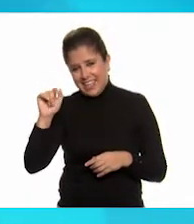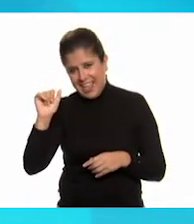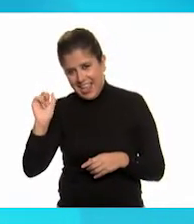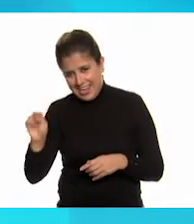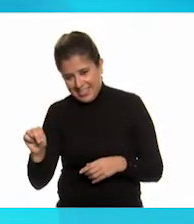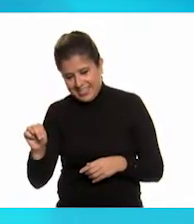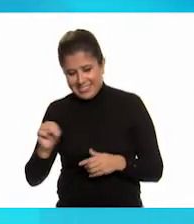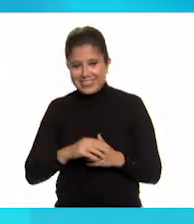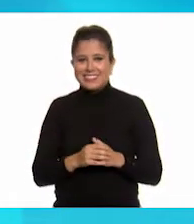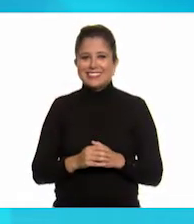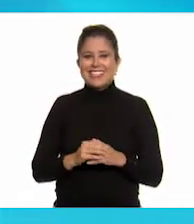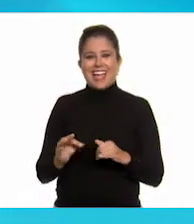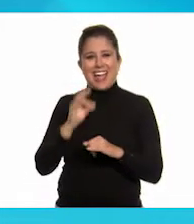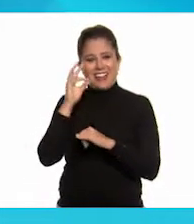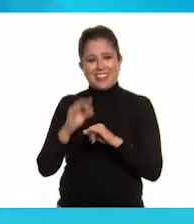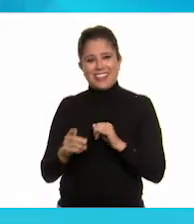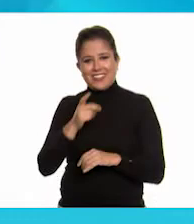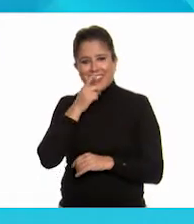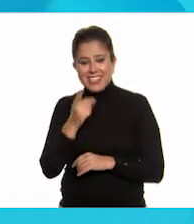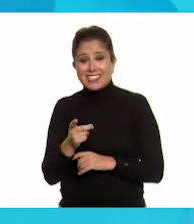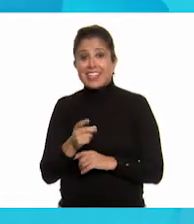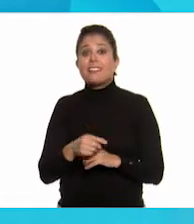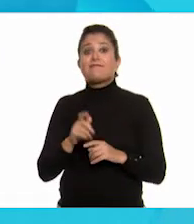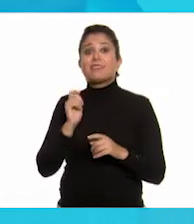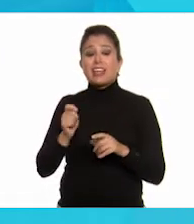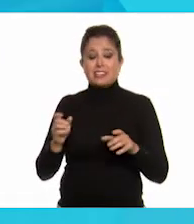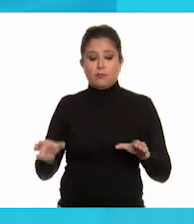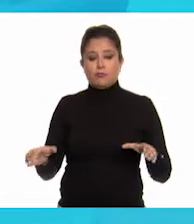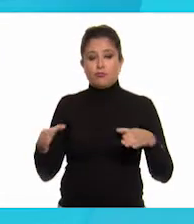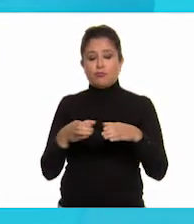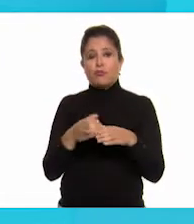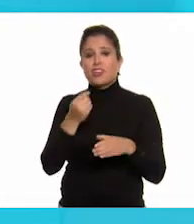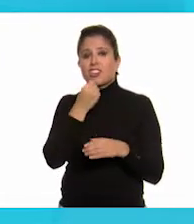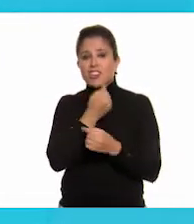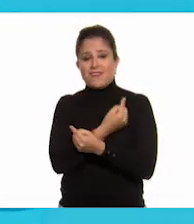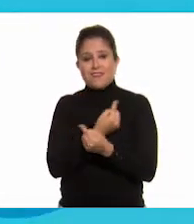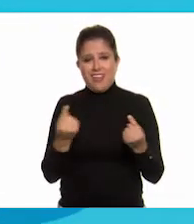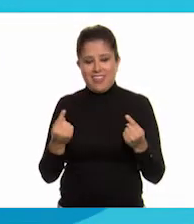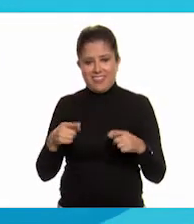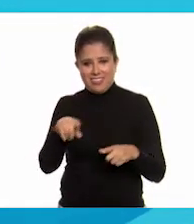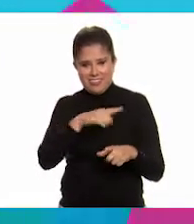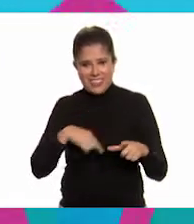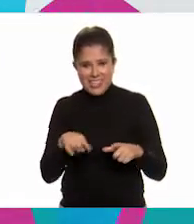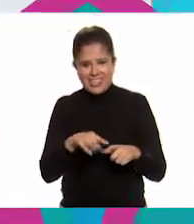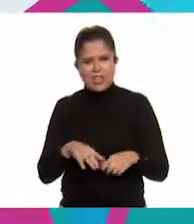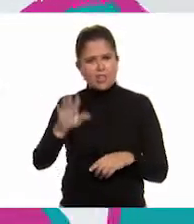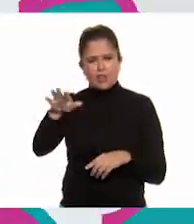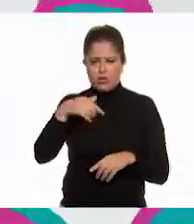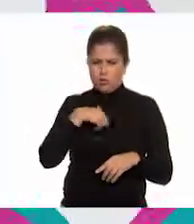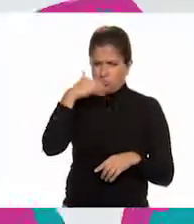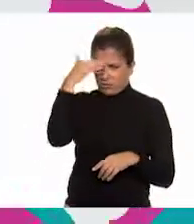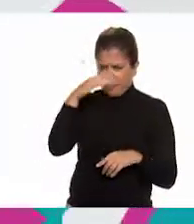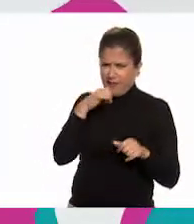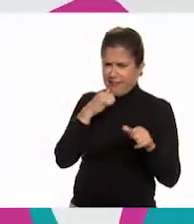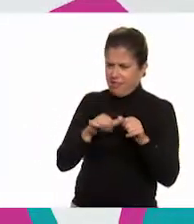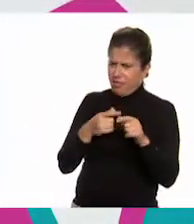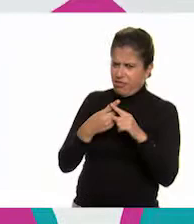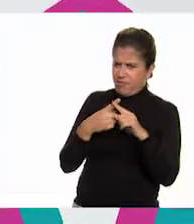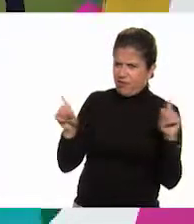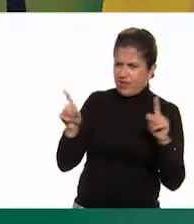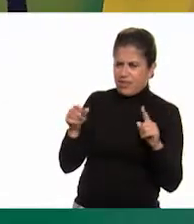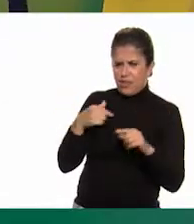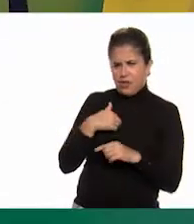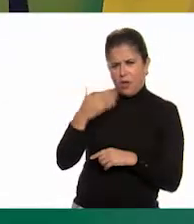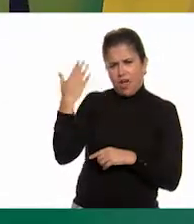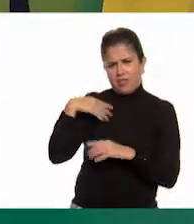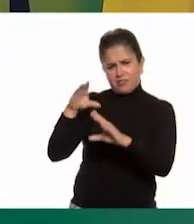Y al final dice, ronda infantil. Así es. Esto yo me lo sabía diferente, la letra es distinta como a mí